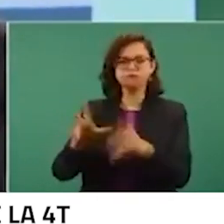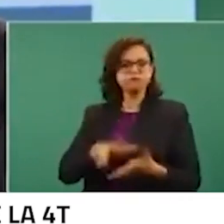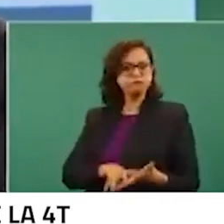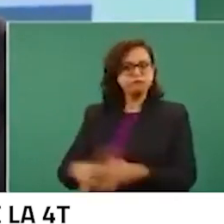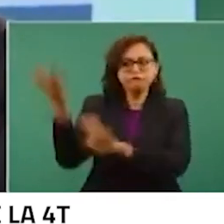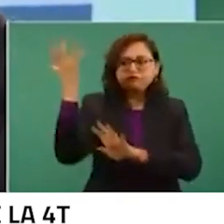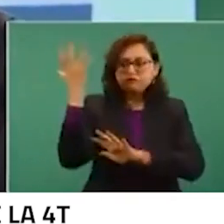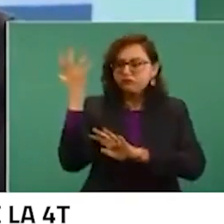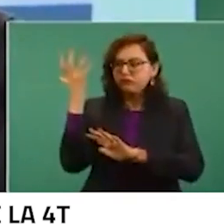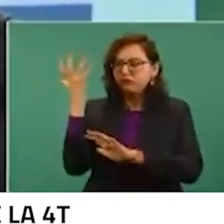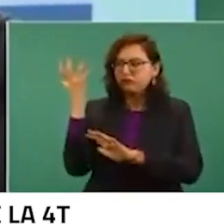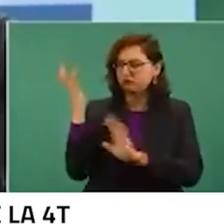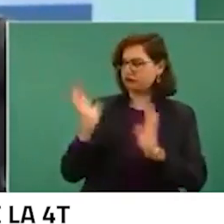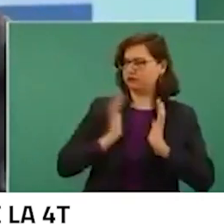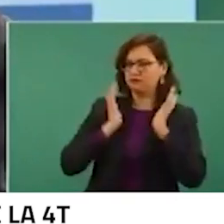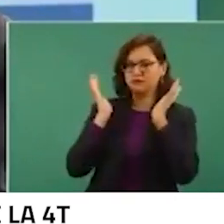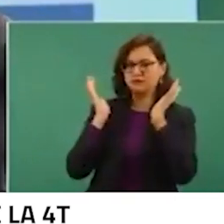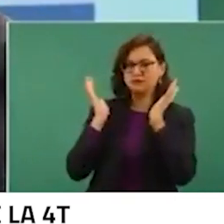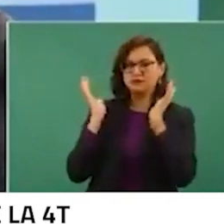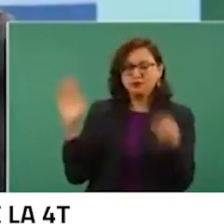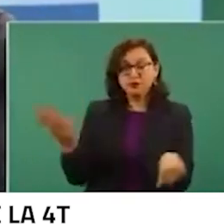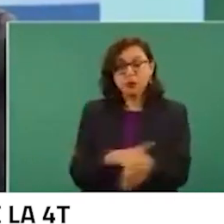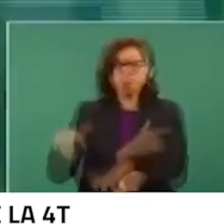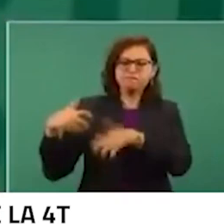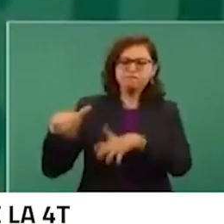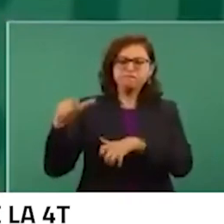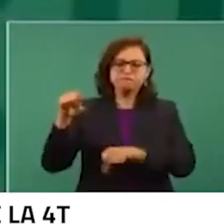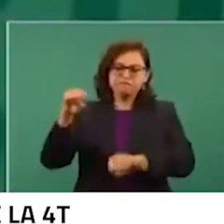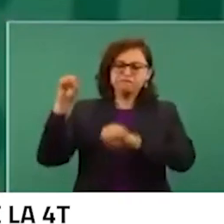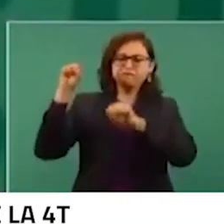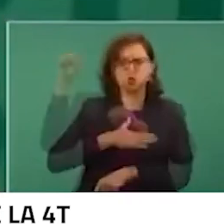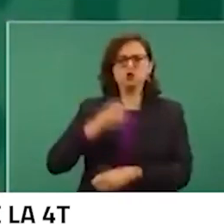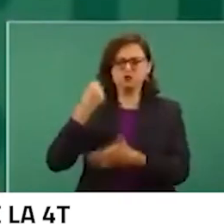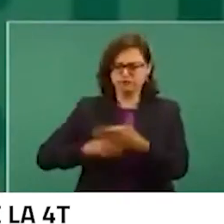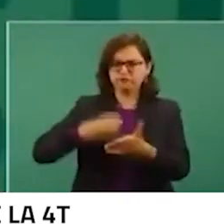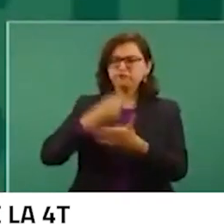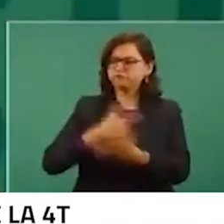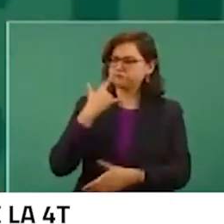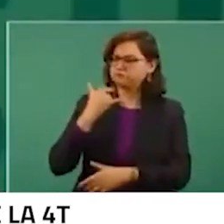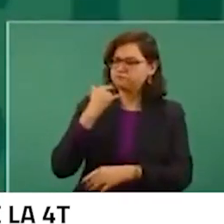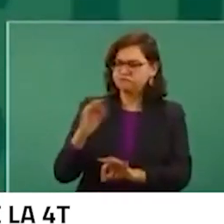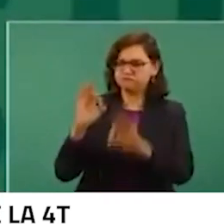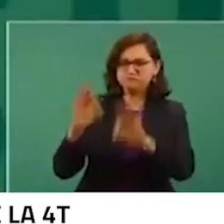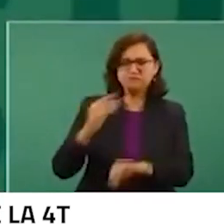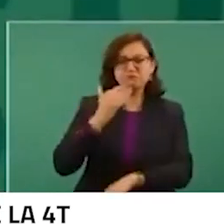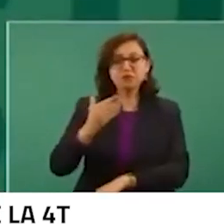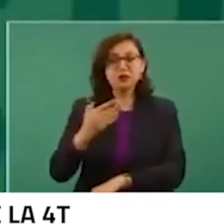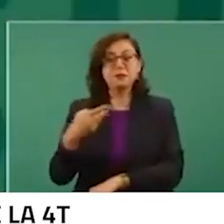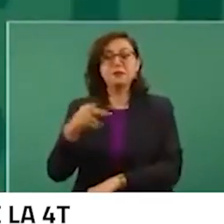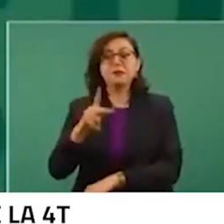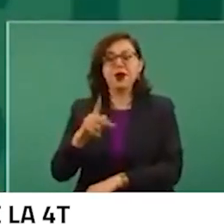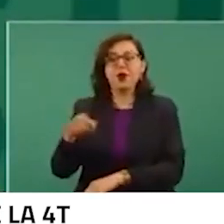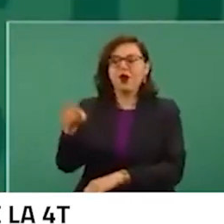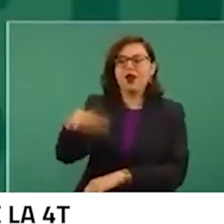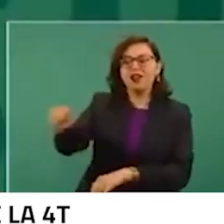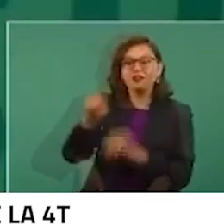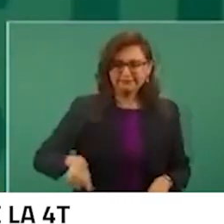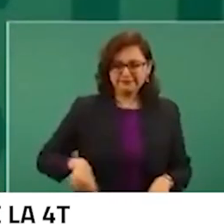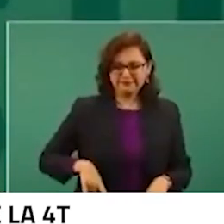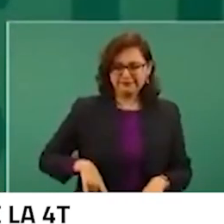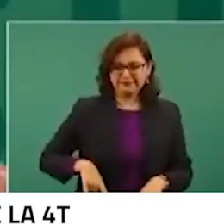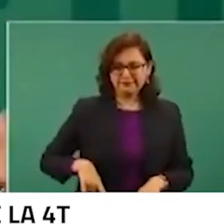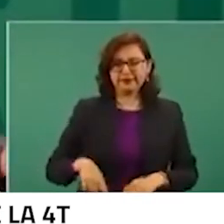de un movimiento justo noble se aprovechan para lanzarse en contra del gobierno